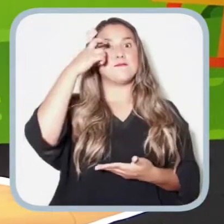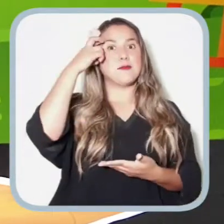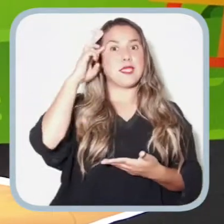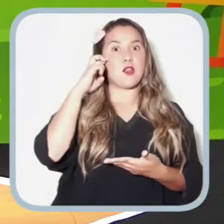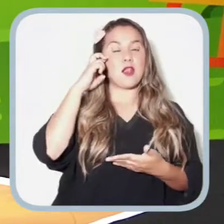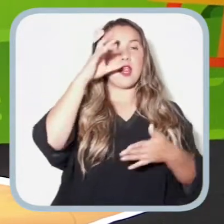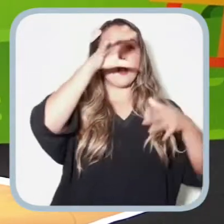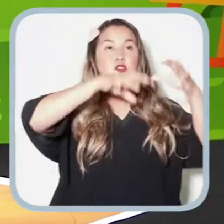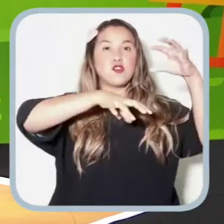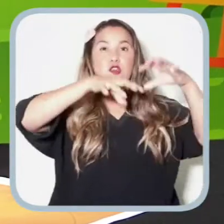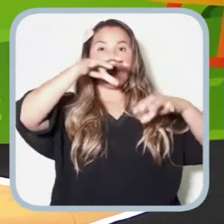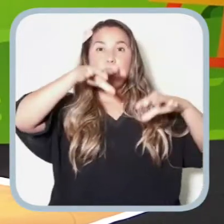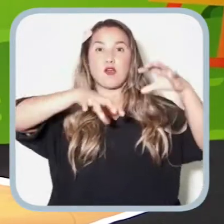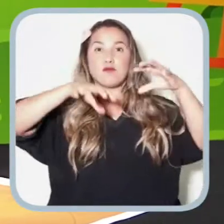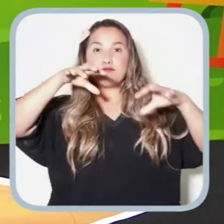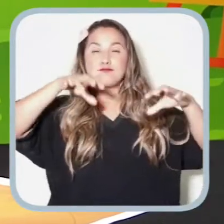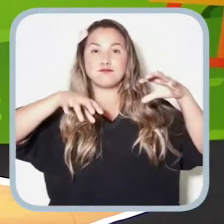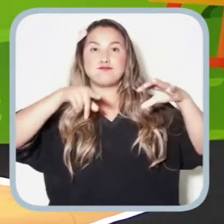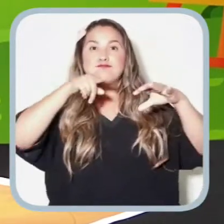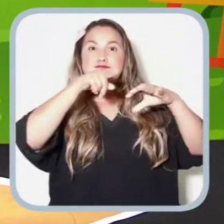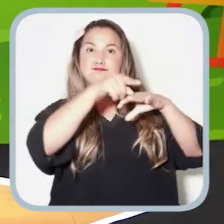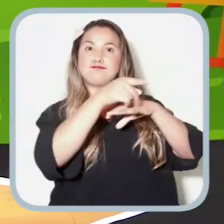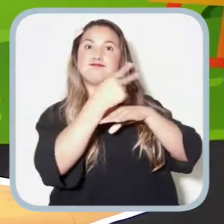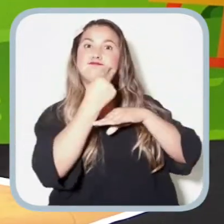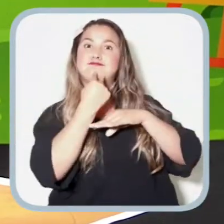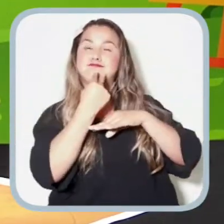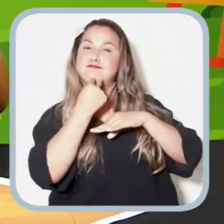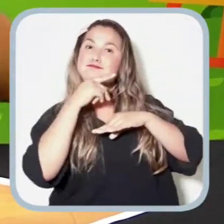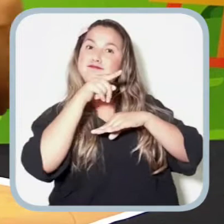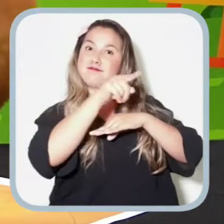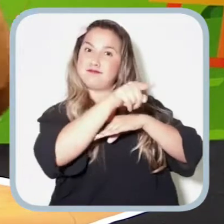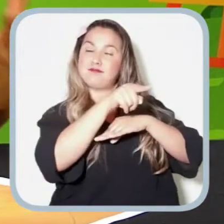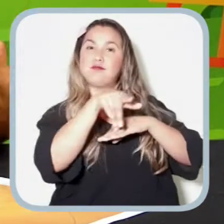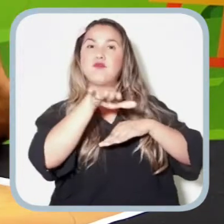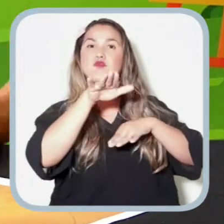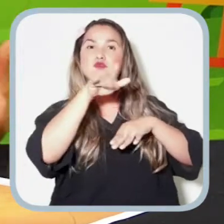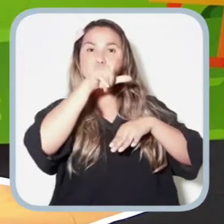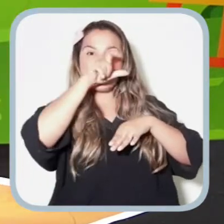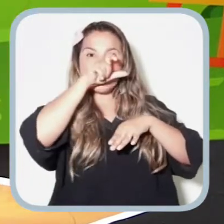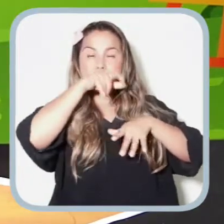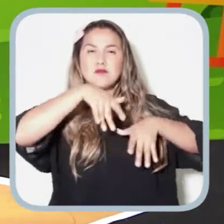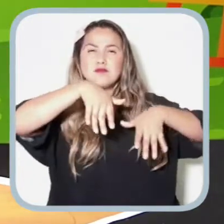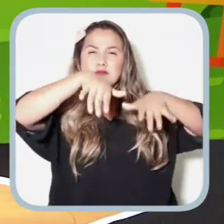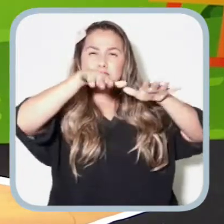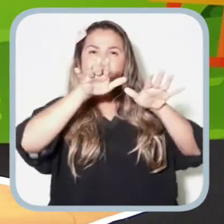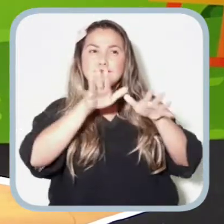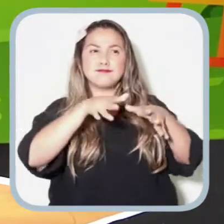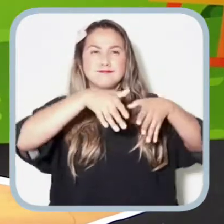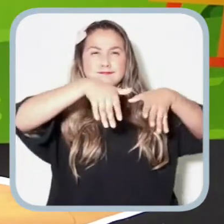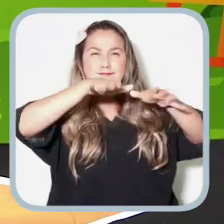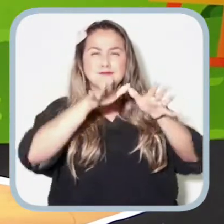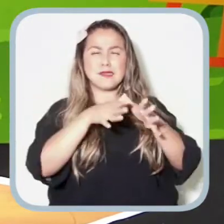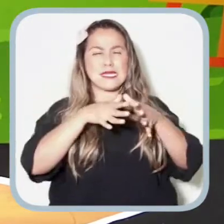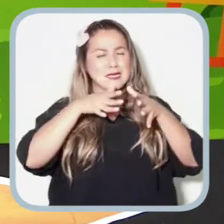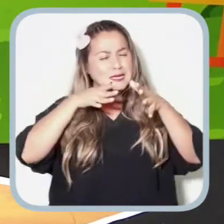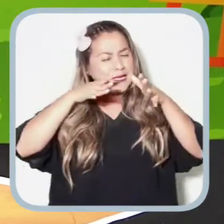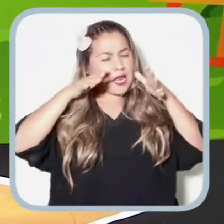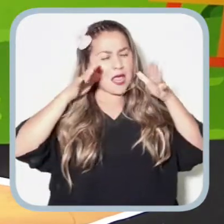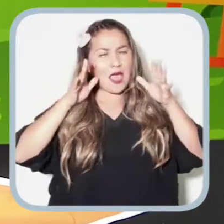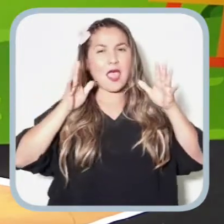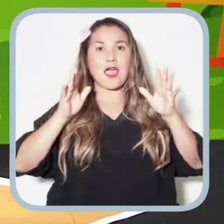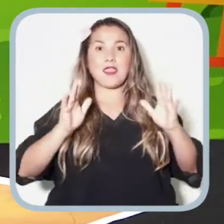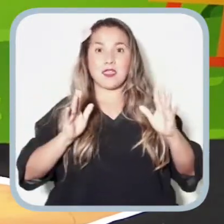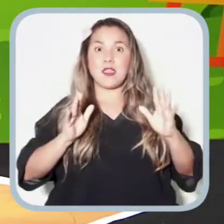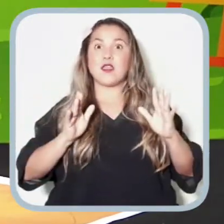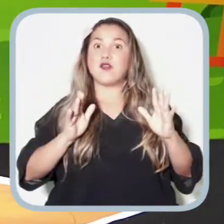que tenemos es su hábitat ahí habitan es un animal una ave muy grande es la ave más grande el ave